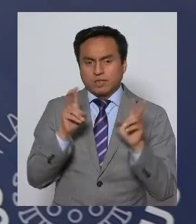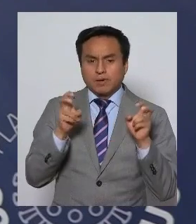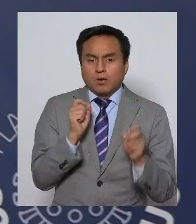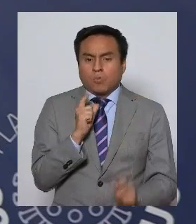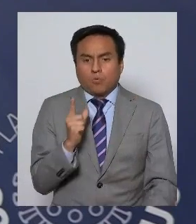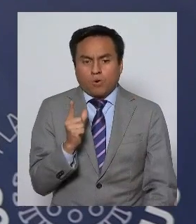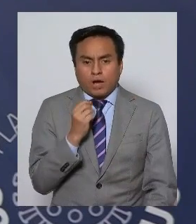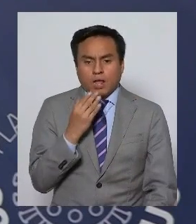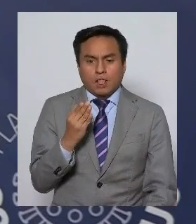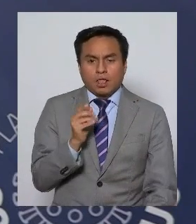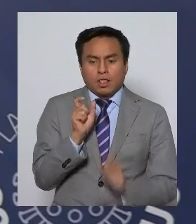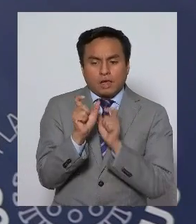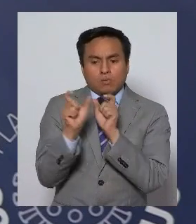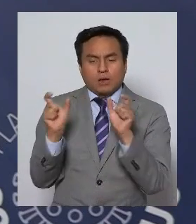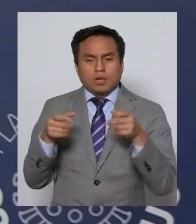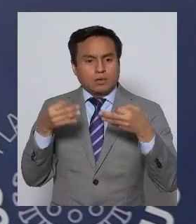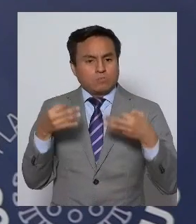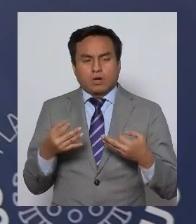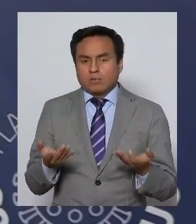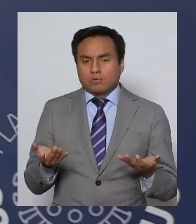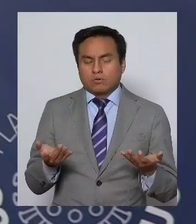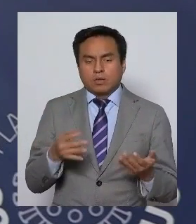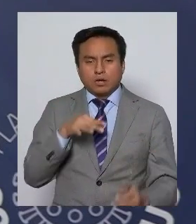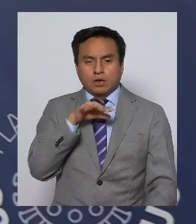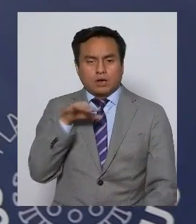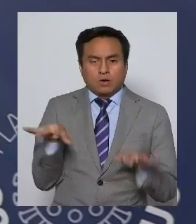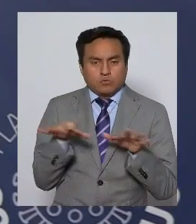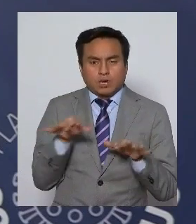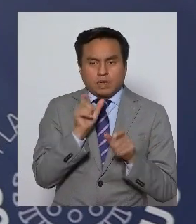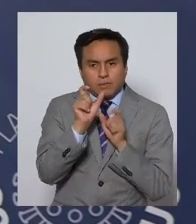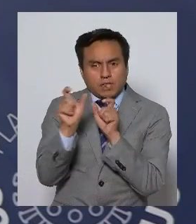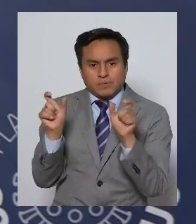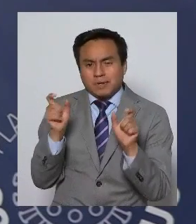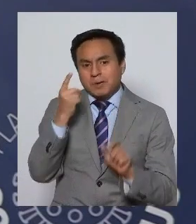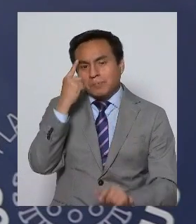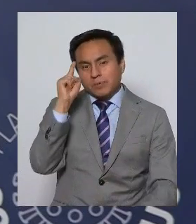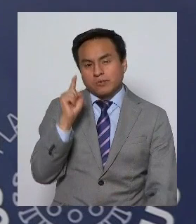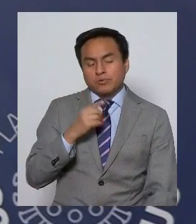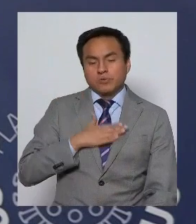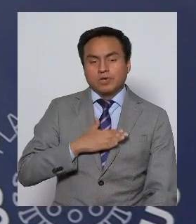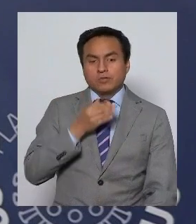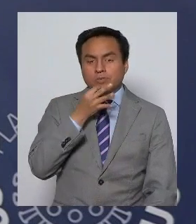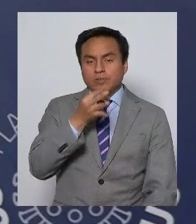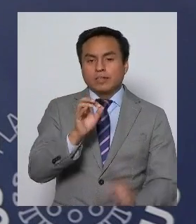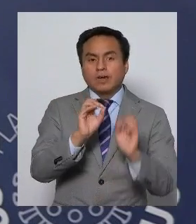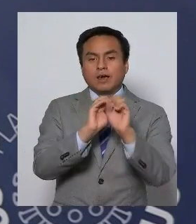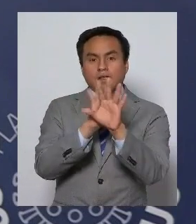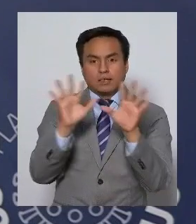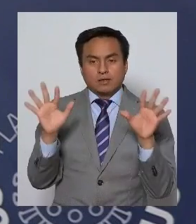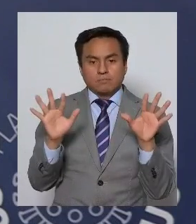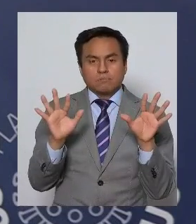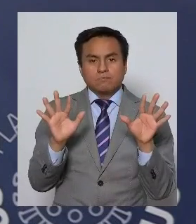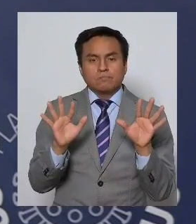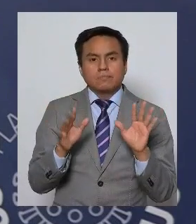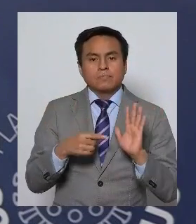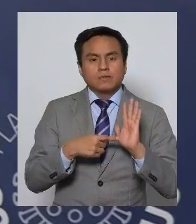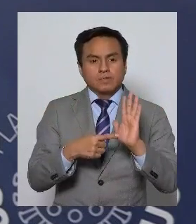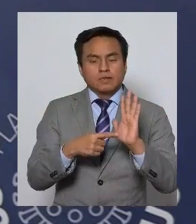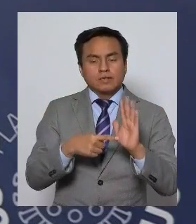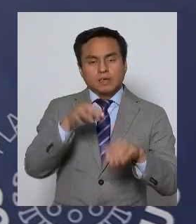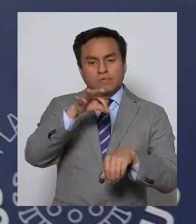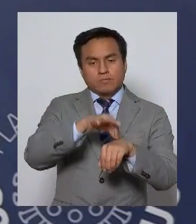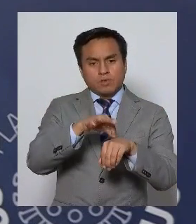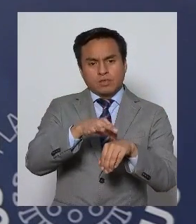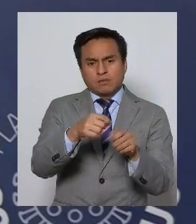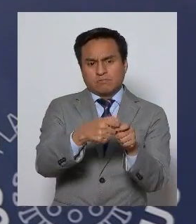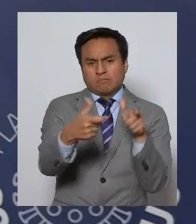es el lenguaje adecuado a usar. Lo que sí yo quiero aclarar que la evidencia epidemiológica